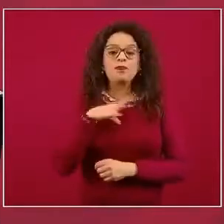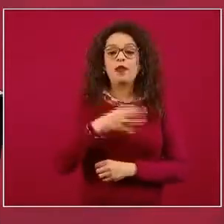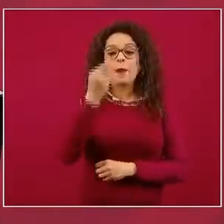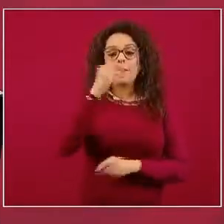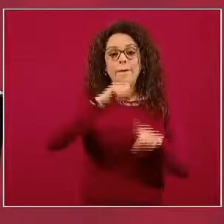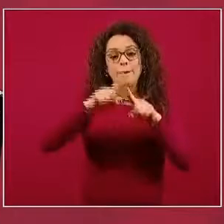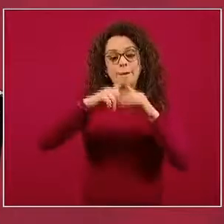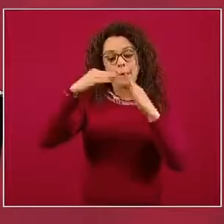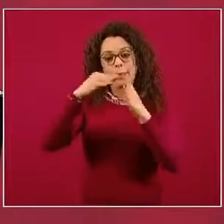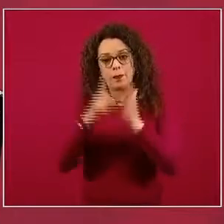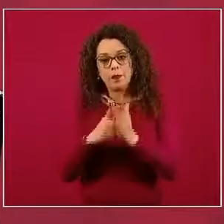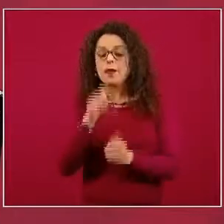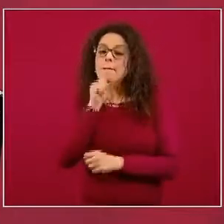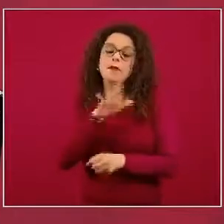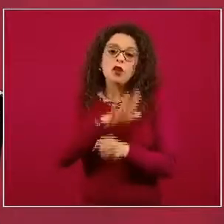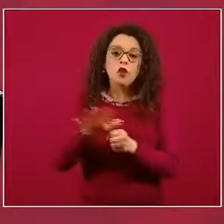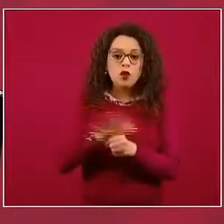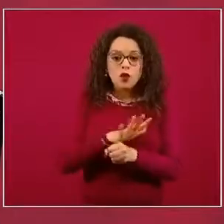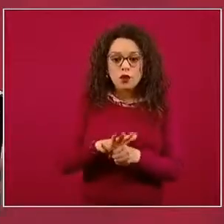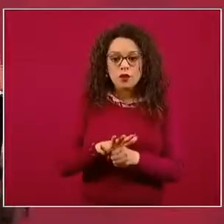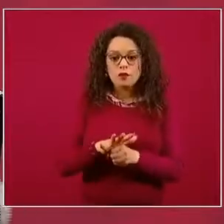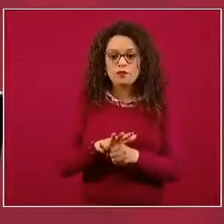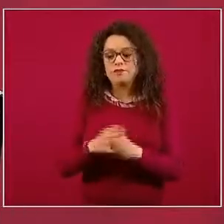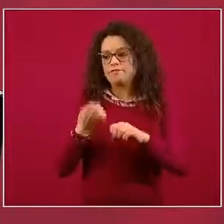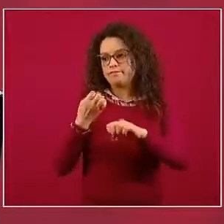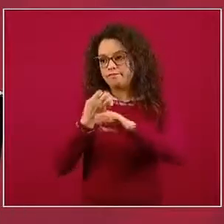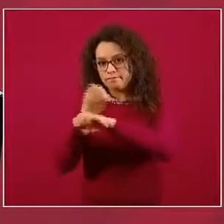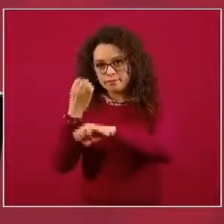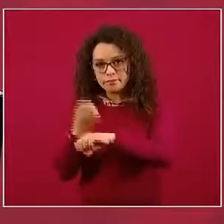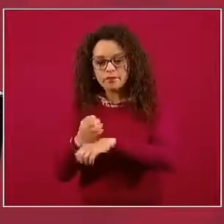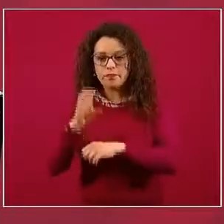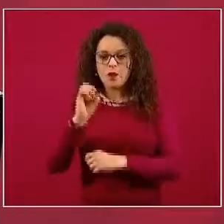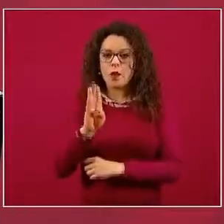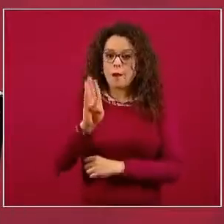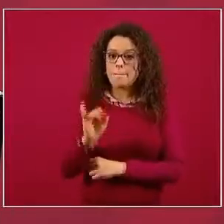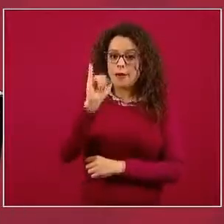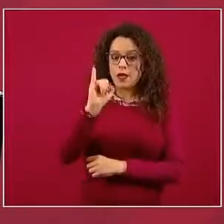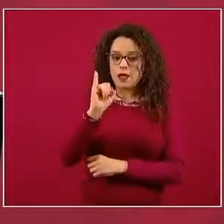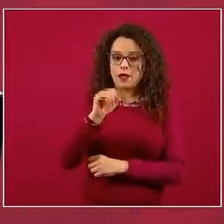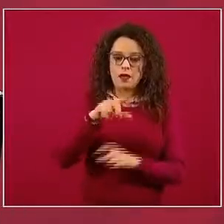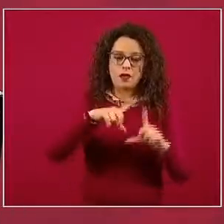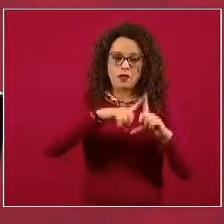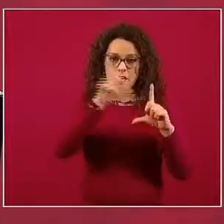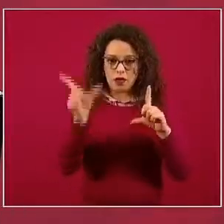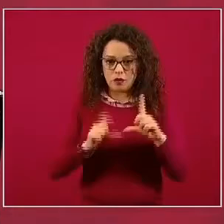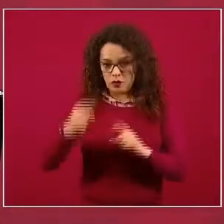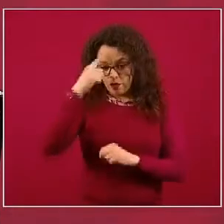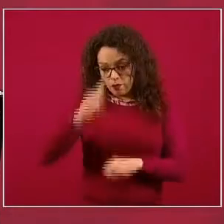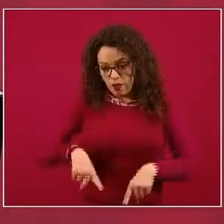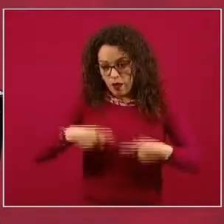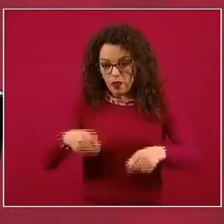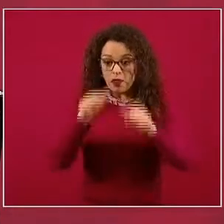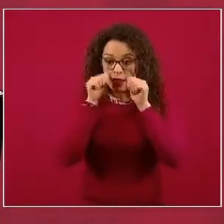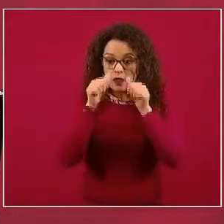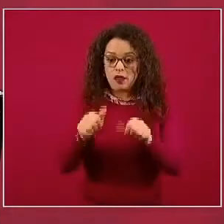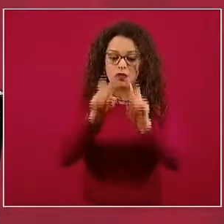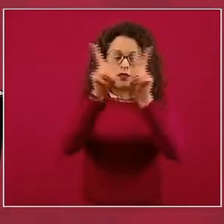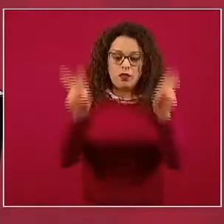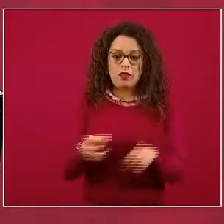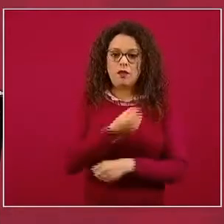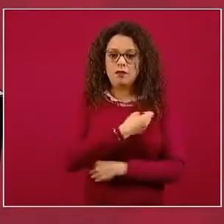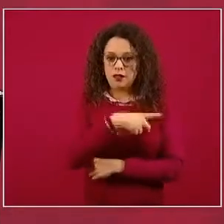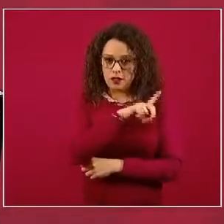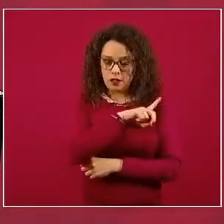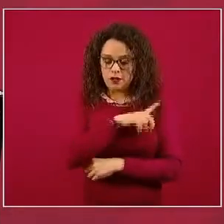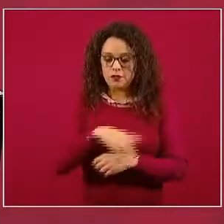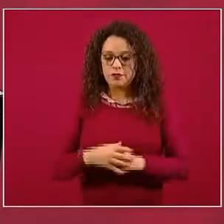locales como biestatales, como binacionales, para atender los temas de salud. Hace